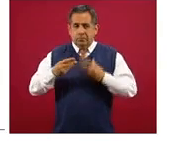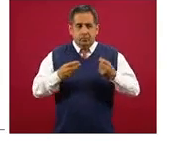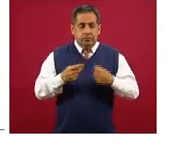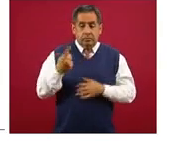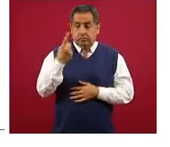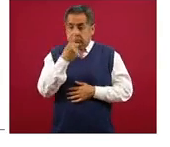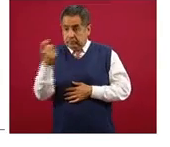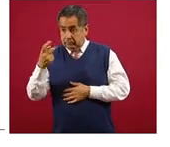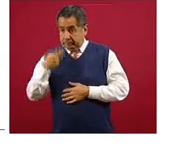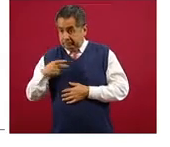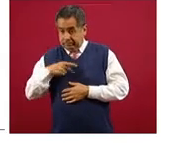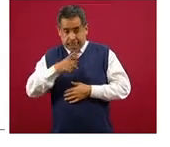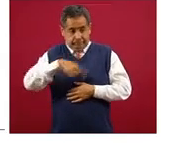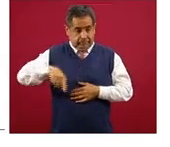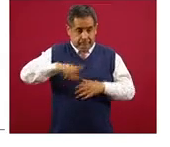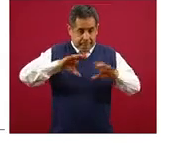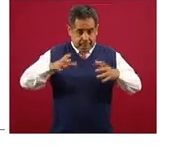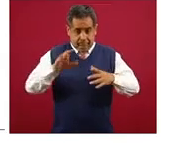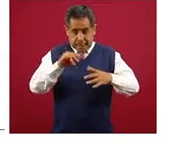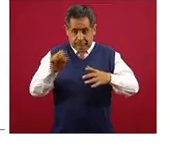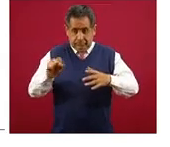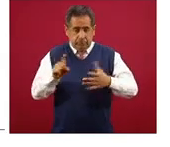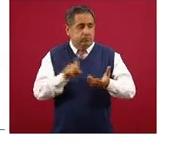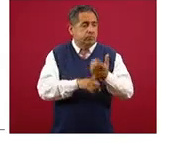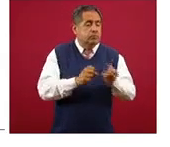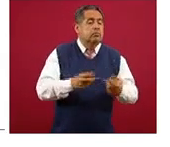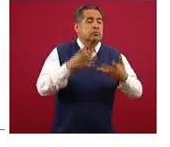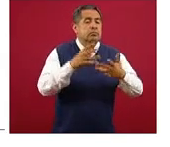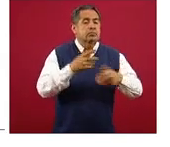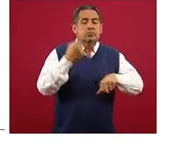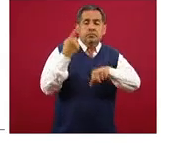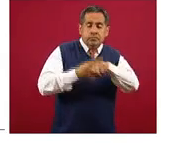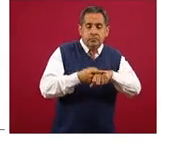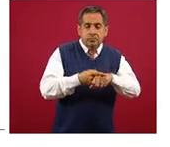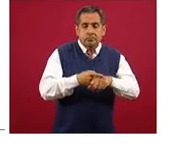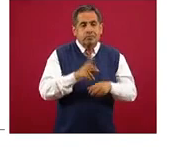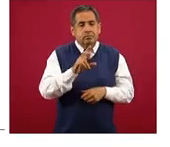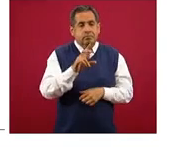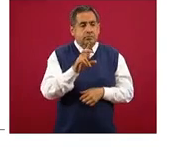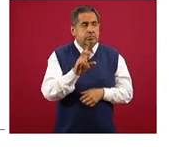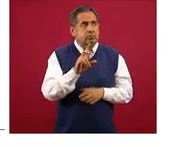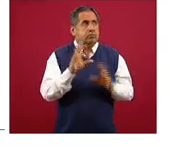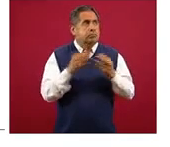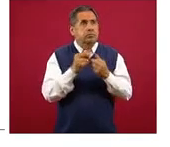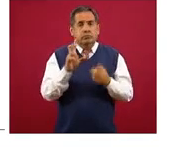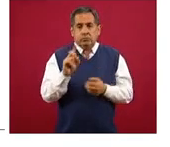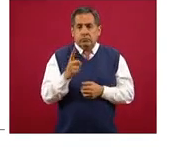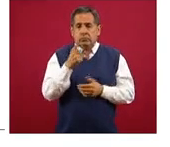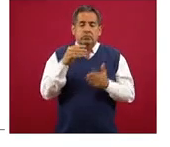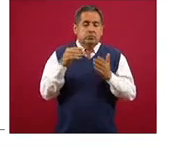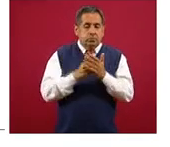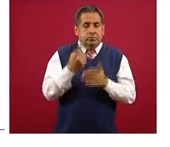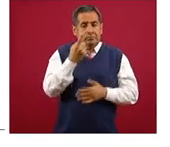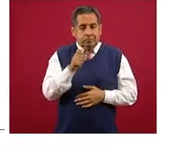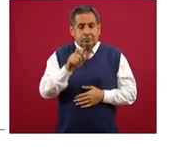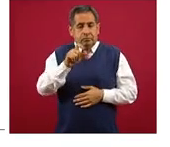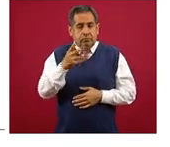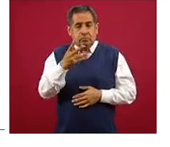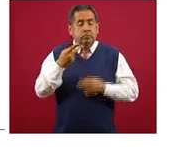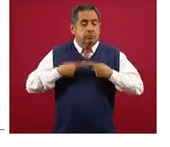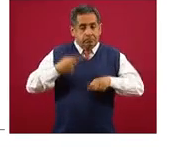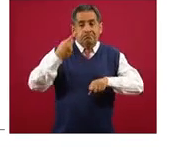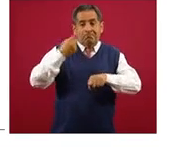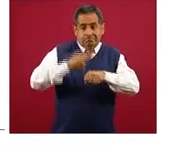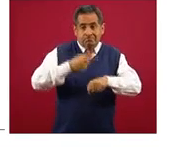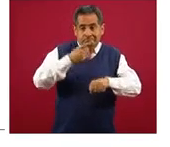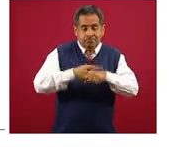trabajadores? En el caso de los trabajadores activos, hubo 31,124 trabajadores que